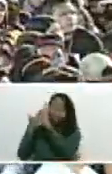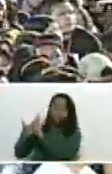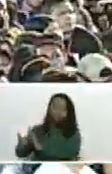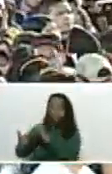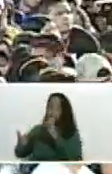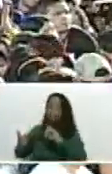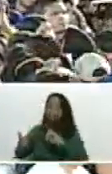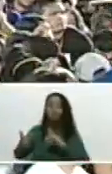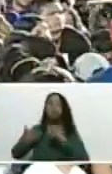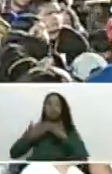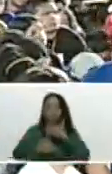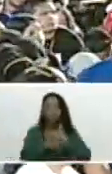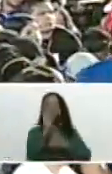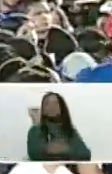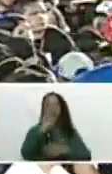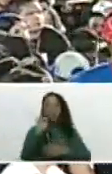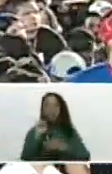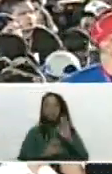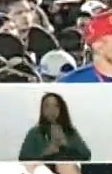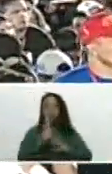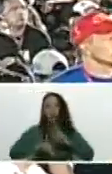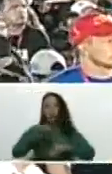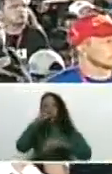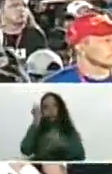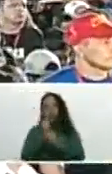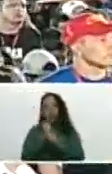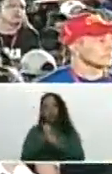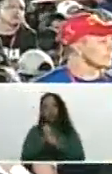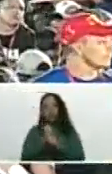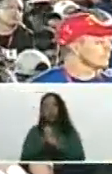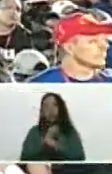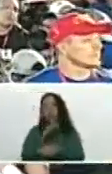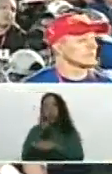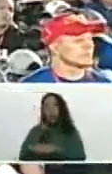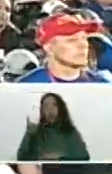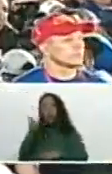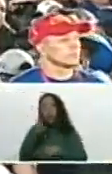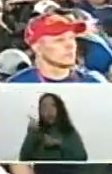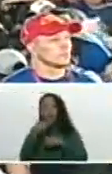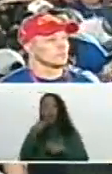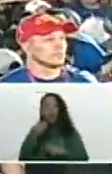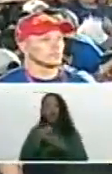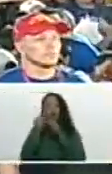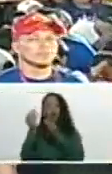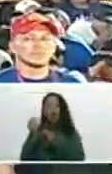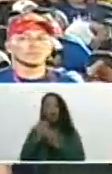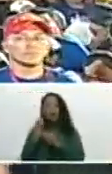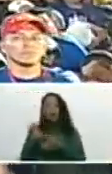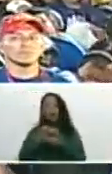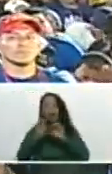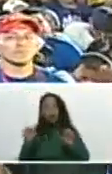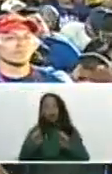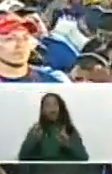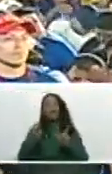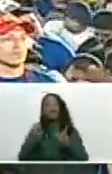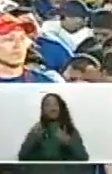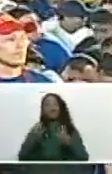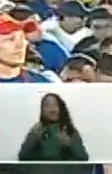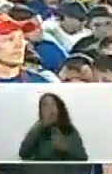pues. Entonces hay que ir a buscar a ese joven y darle una oportunidad en la educación, en el deporte, en el